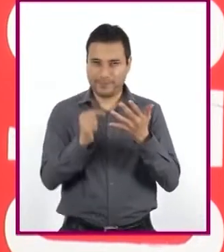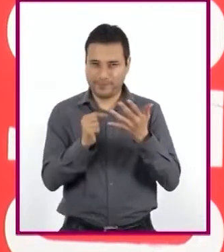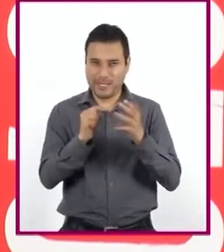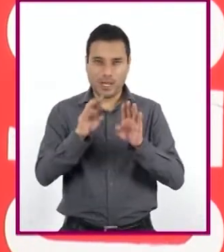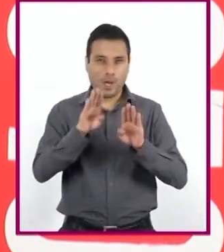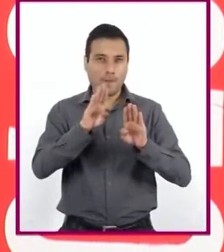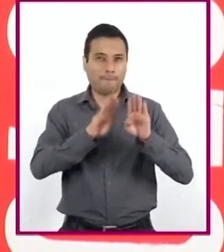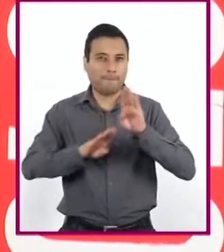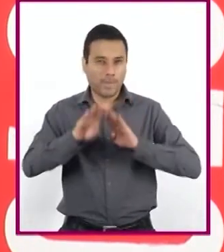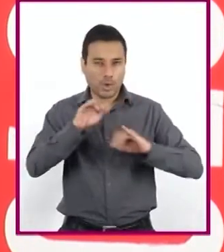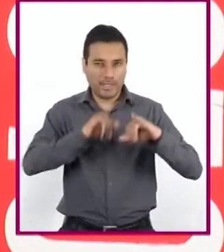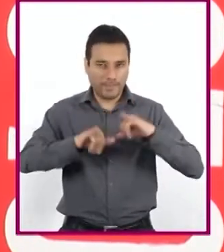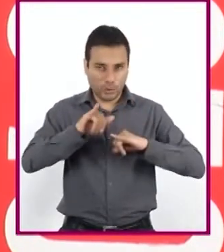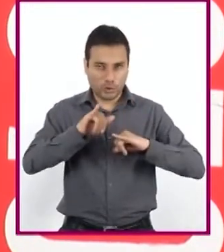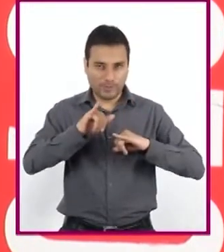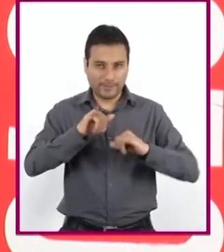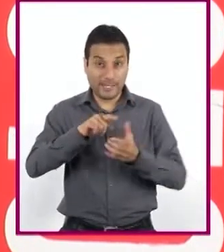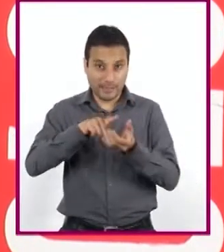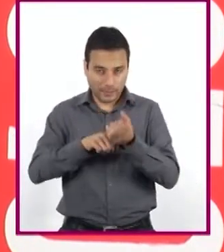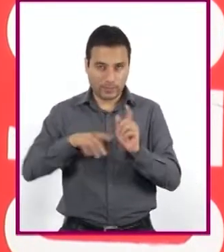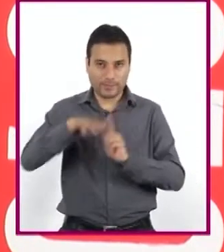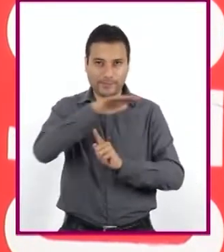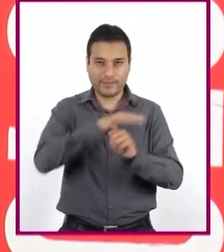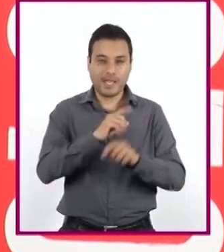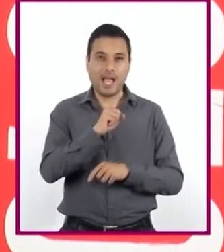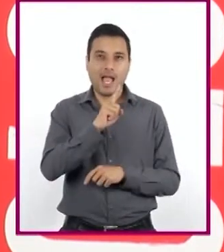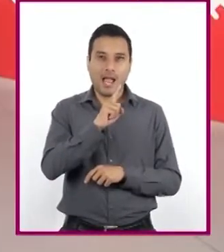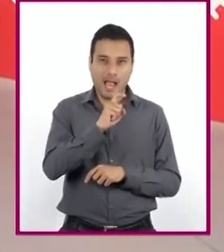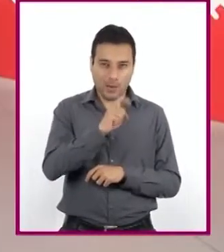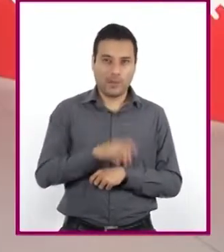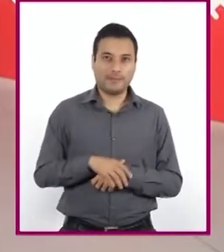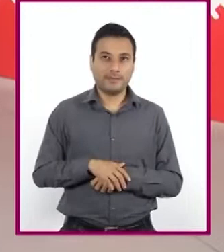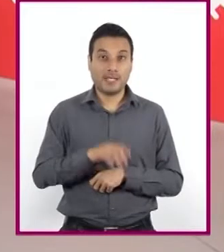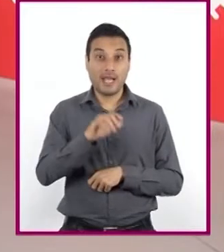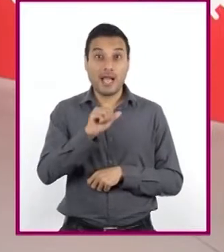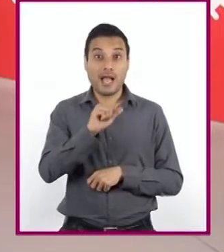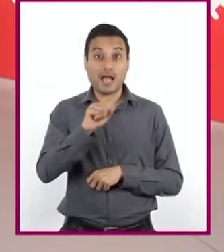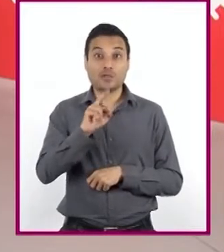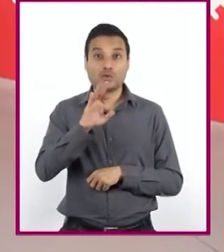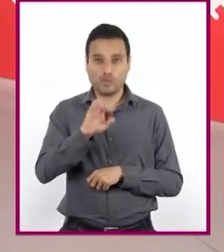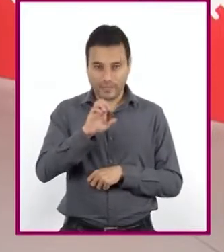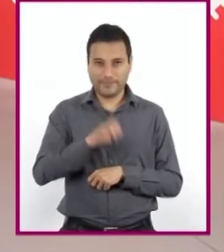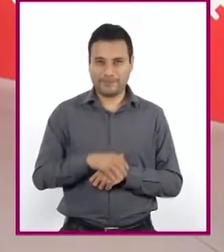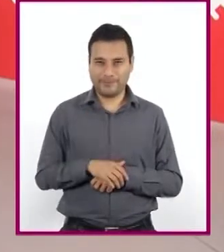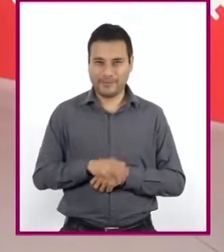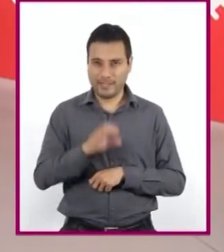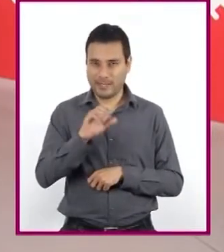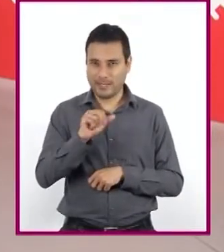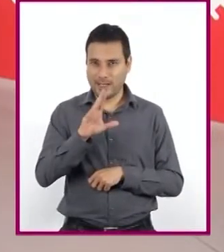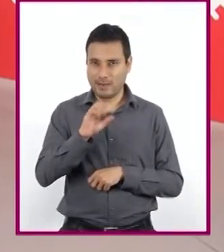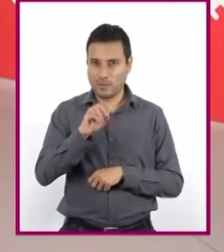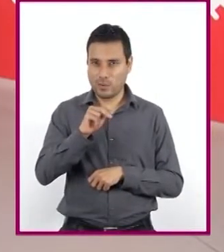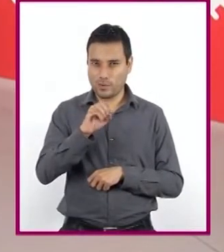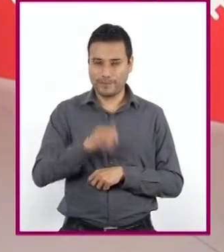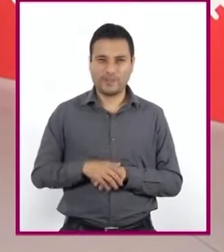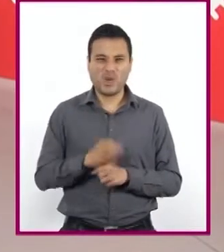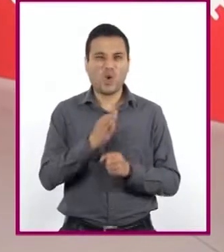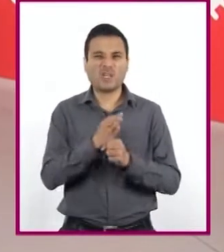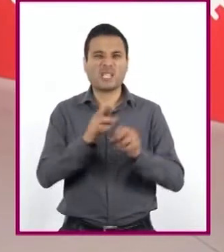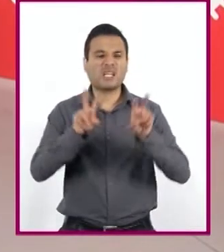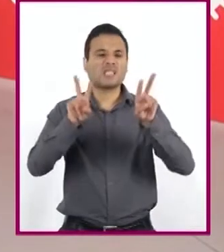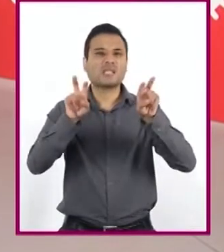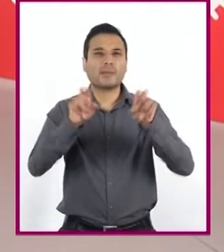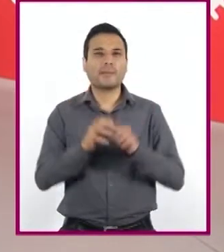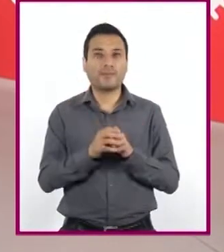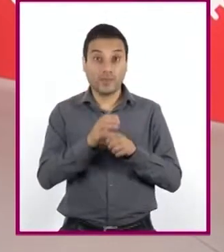los ecosistemas, agua, azufre y carbono. La sesión de hoy se titula Nada